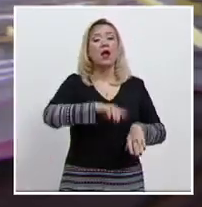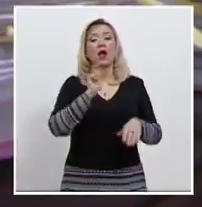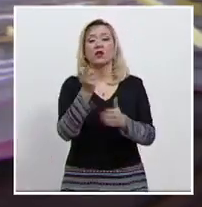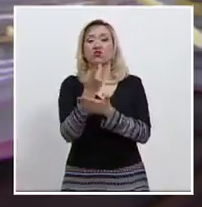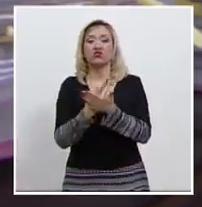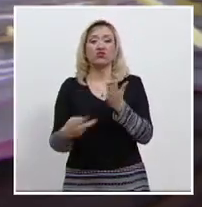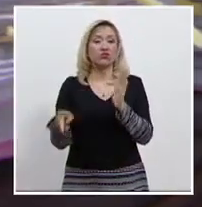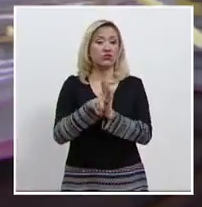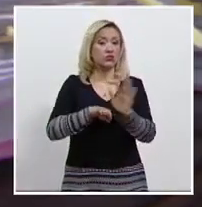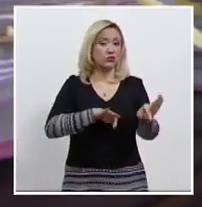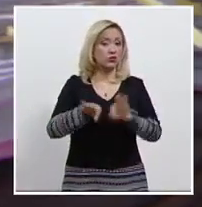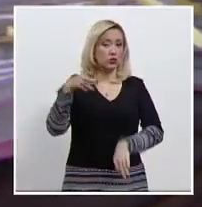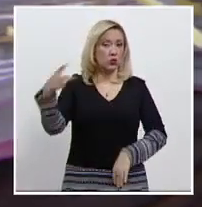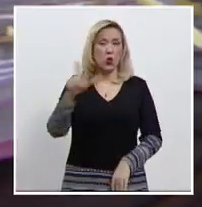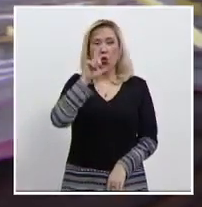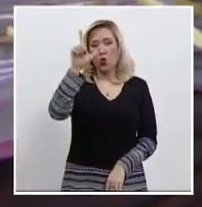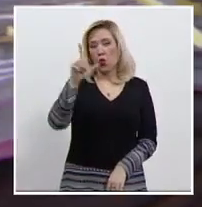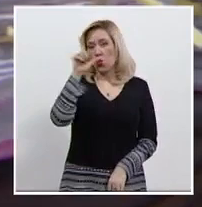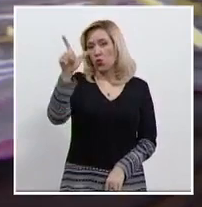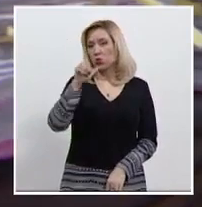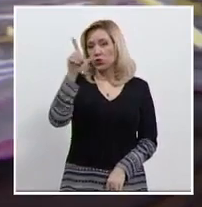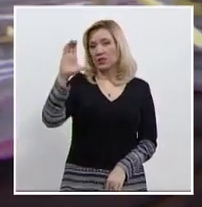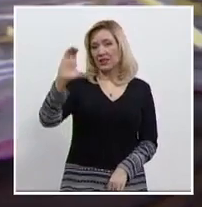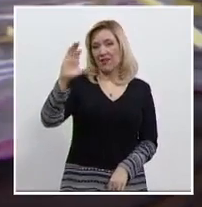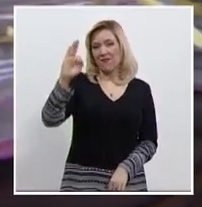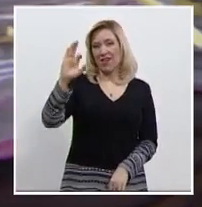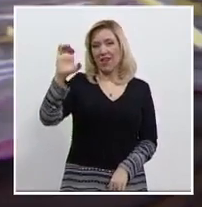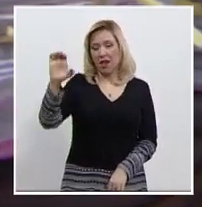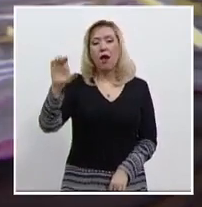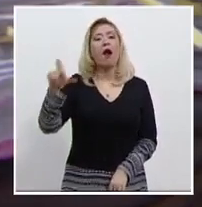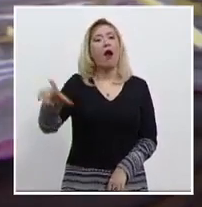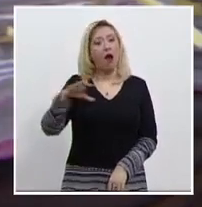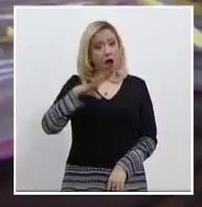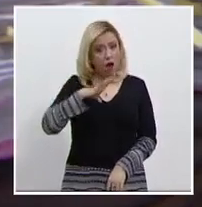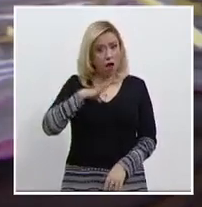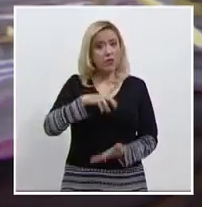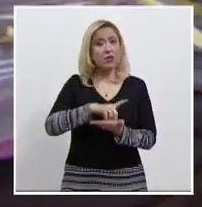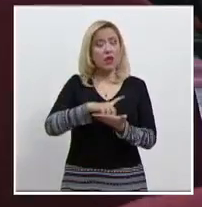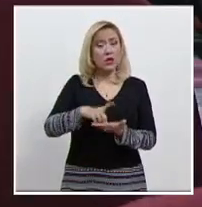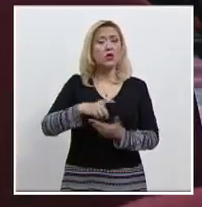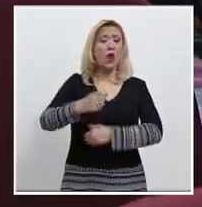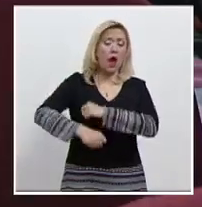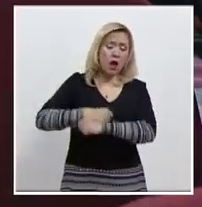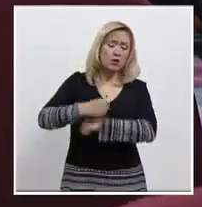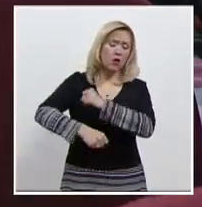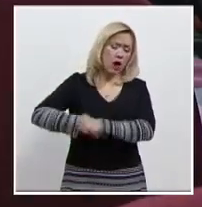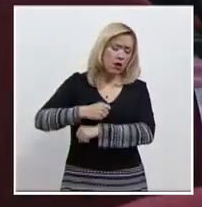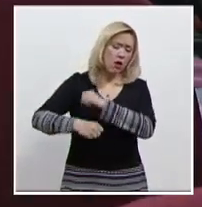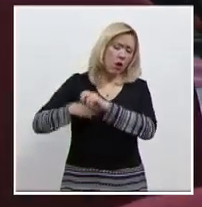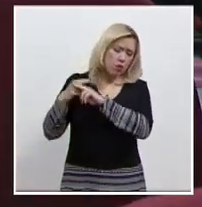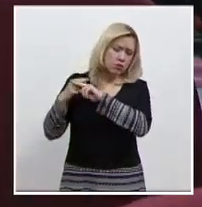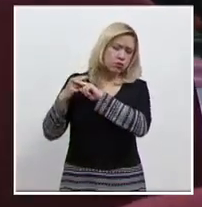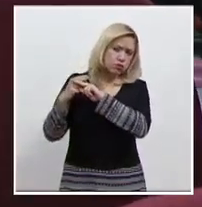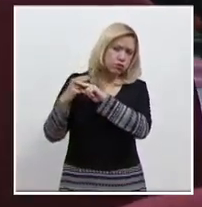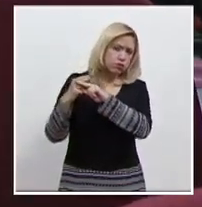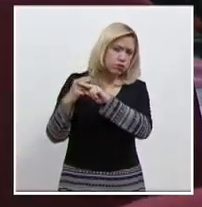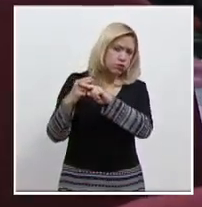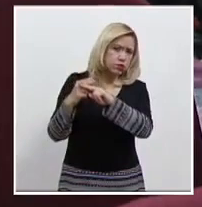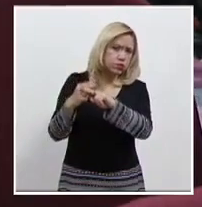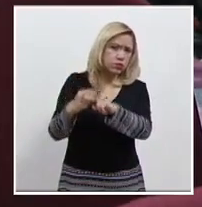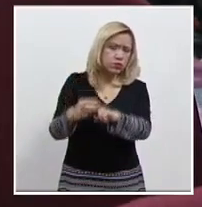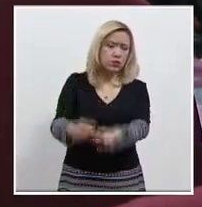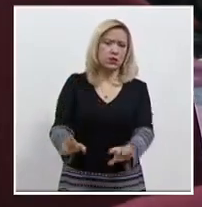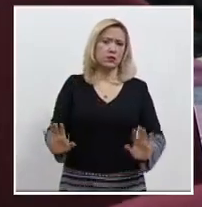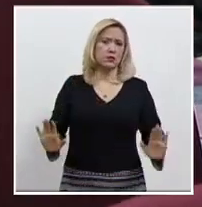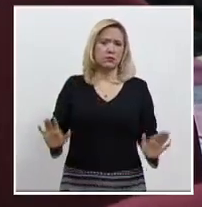Comisión Federal de Electricidad tienen derecho al reconocimiento de antigüedad, no obstante que se les haya pagado el periodo en el